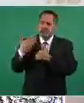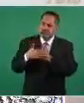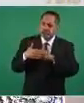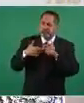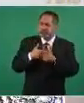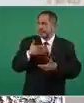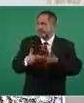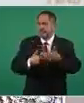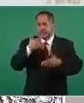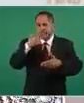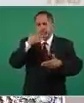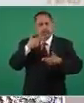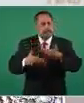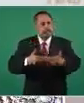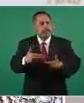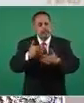avanzando